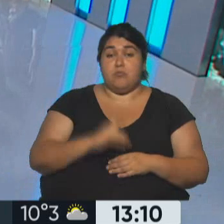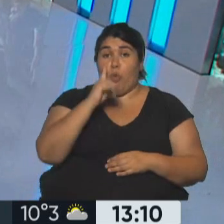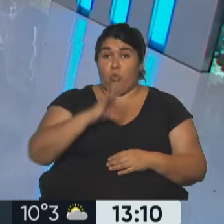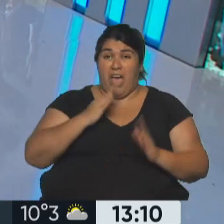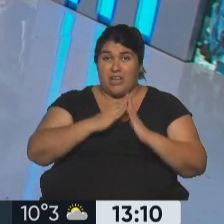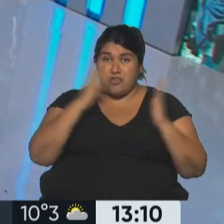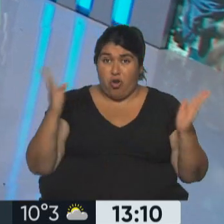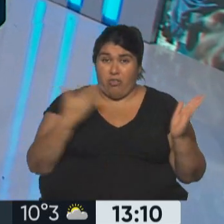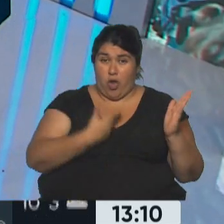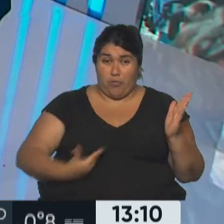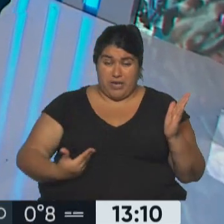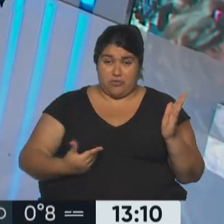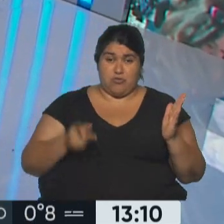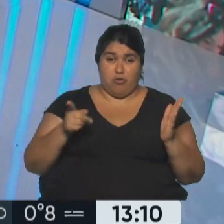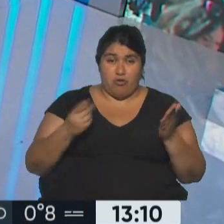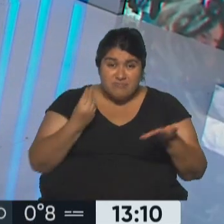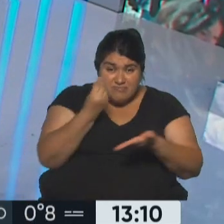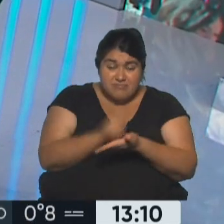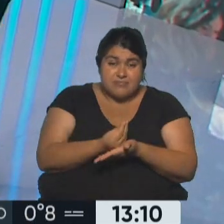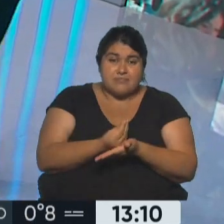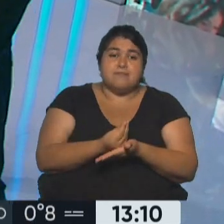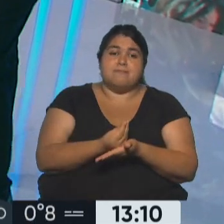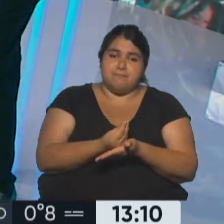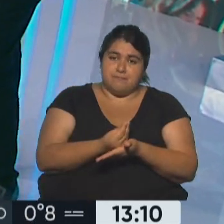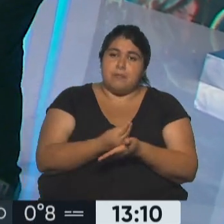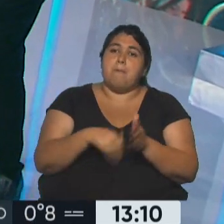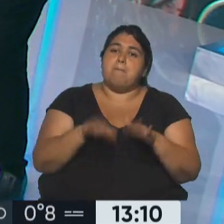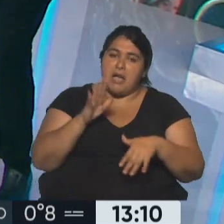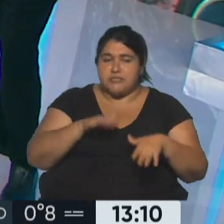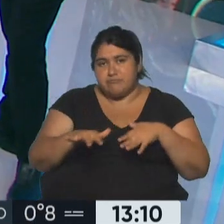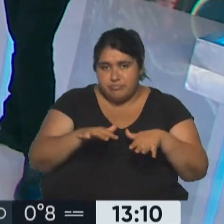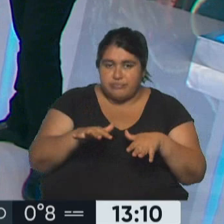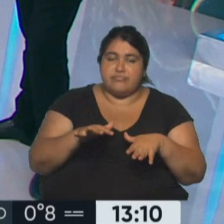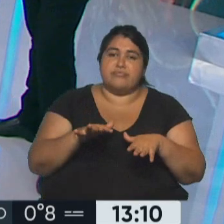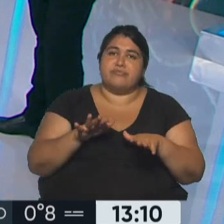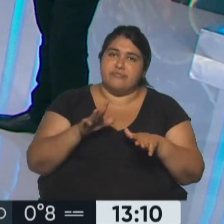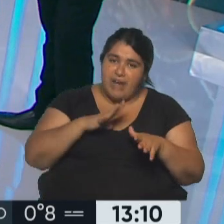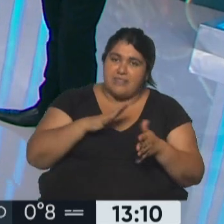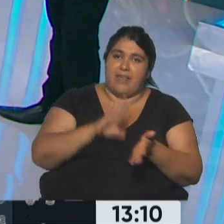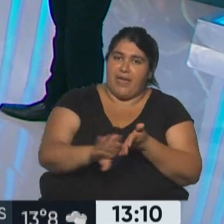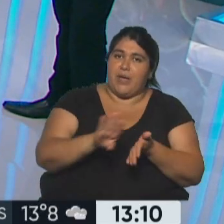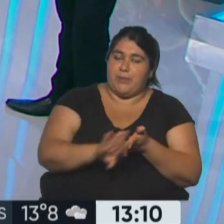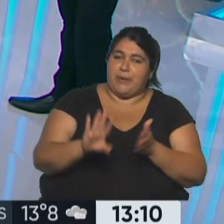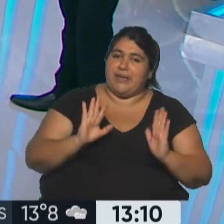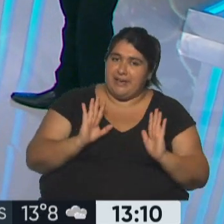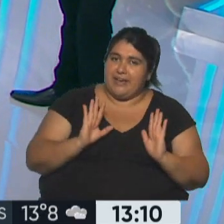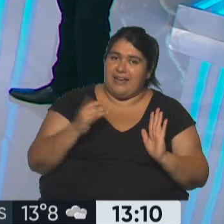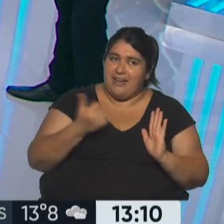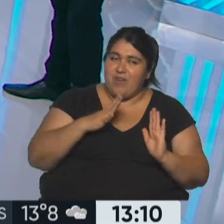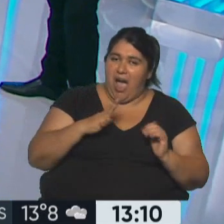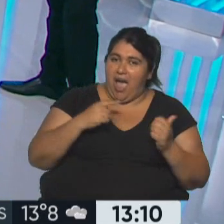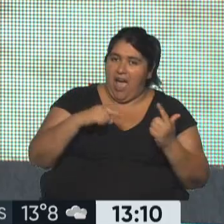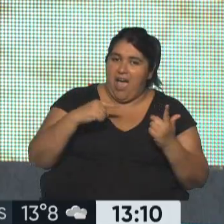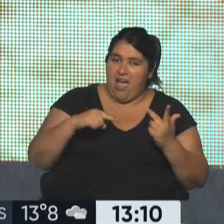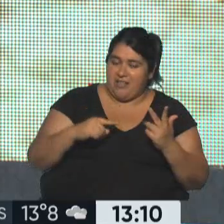de gobierno o de la asunción del gobierno del presidente chileno tiene mucho más en el debe que en el haber, y coincido totalmente, o a mi modo de ver, que con